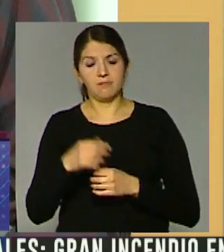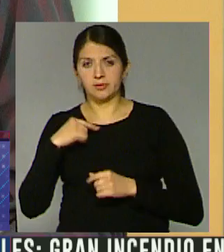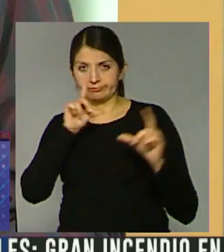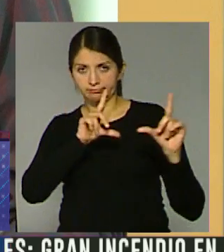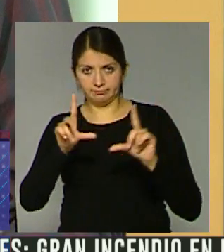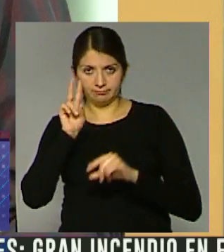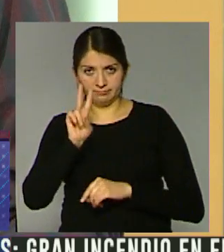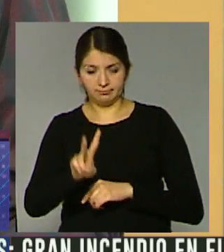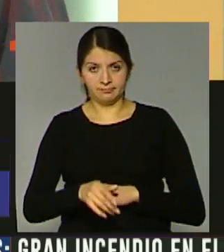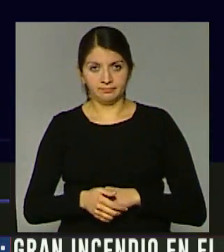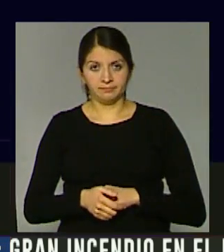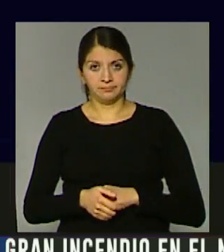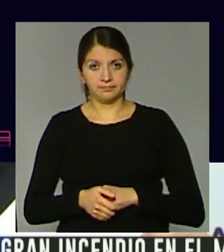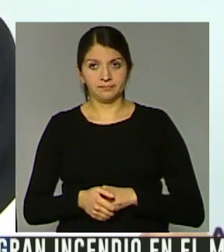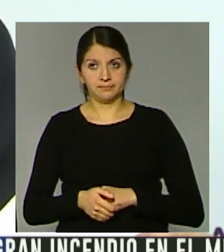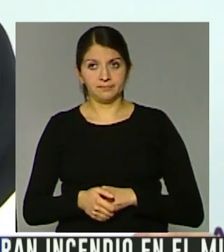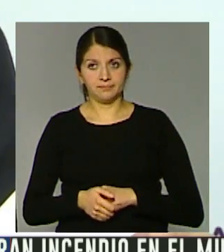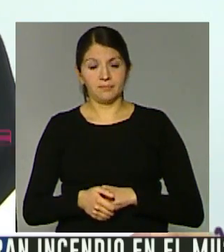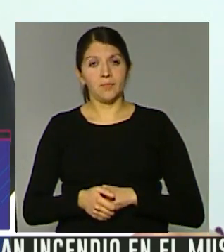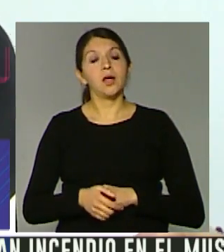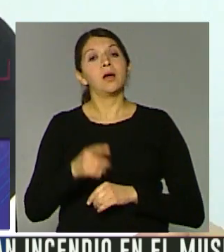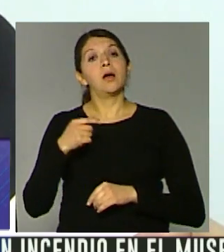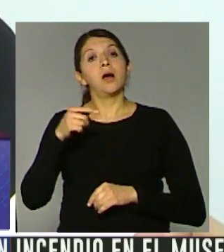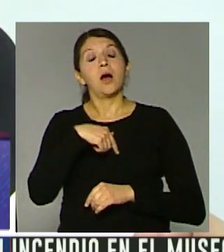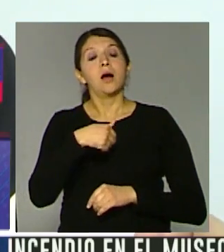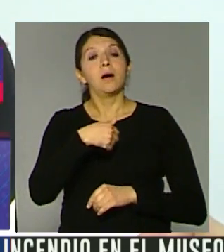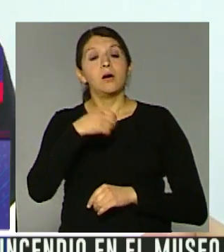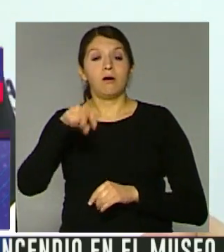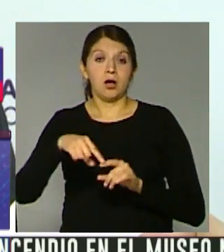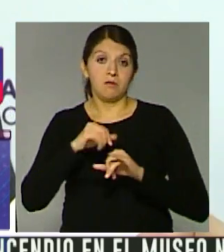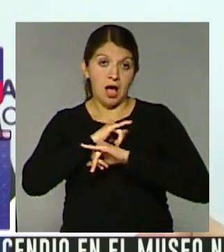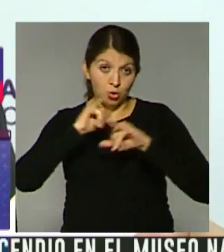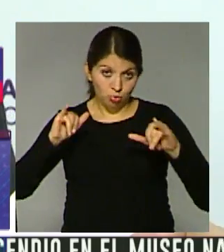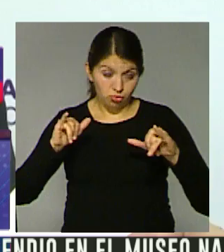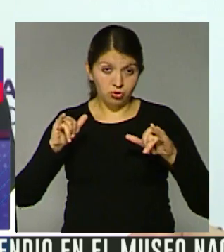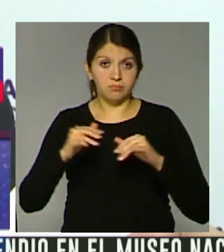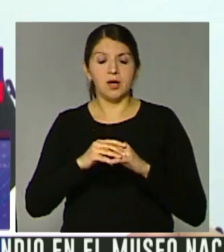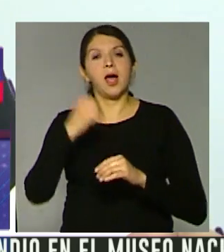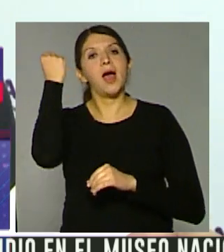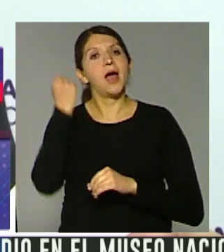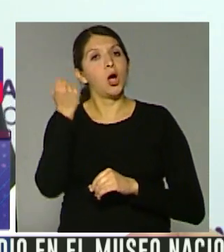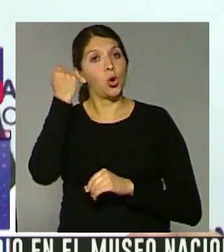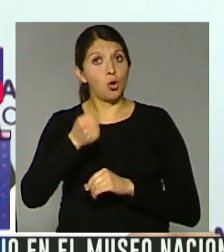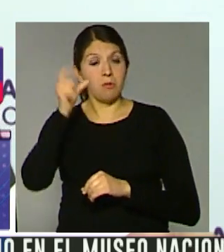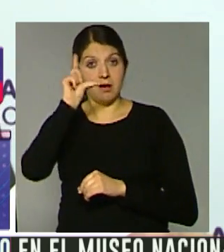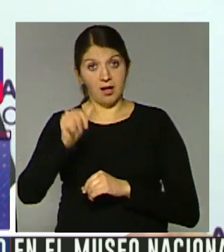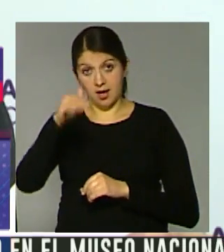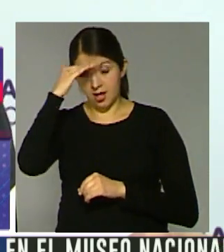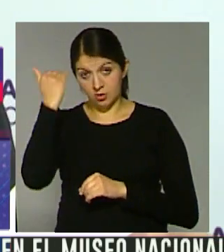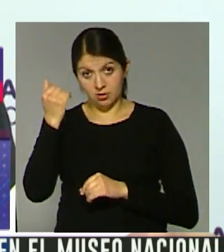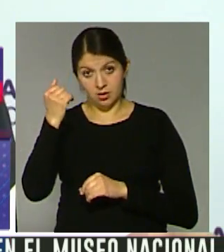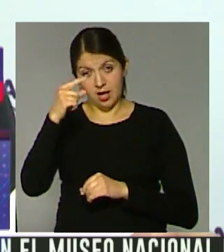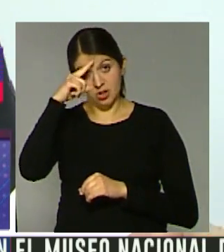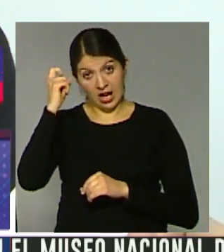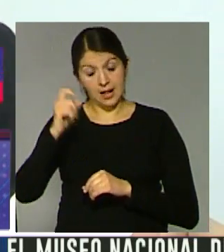de Economía. Los anuncios macroeconómicos, estos anuncios muestran que Argentina estaba en una